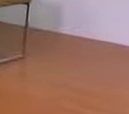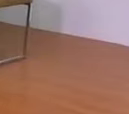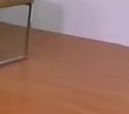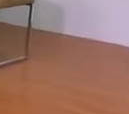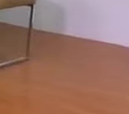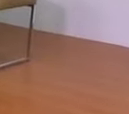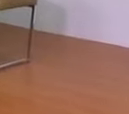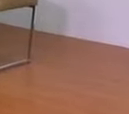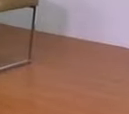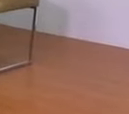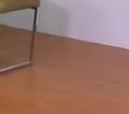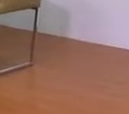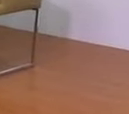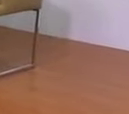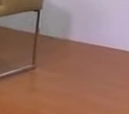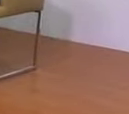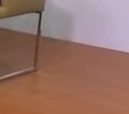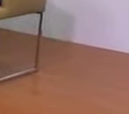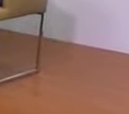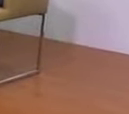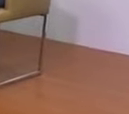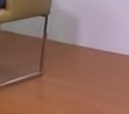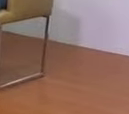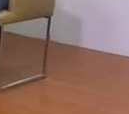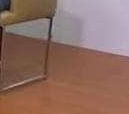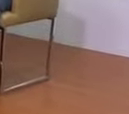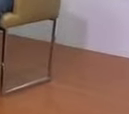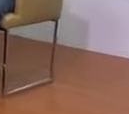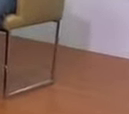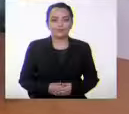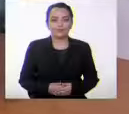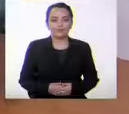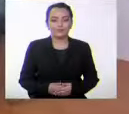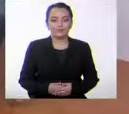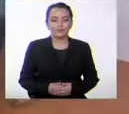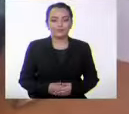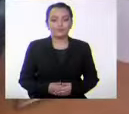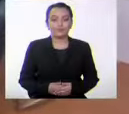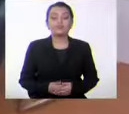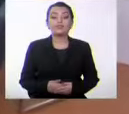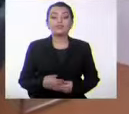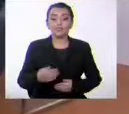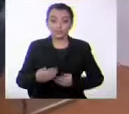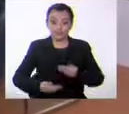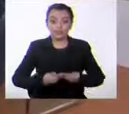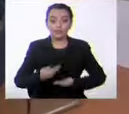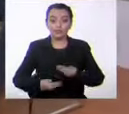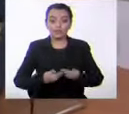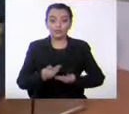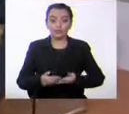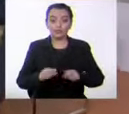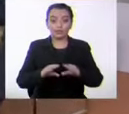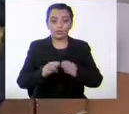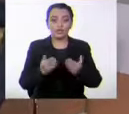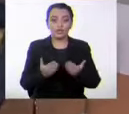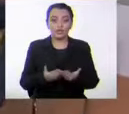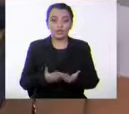Seguimos con la materia de estudios sociales y vamos a comenzar esa clase para 9º grado. Alba Calderón, por supuesto,